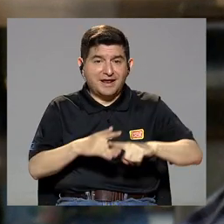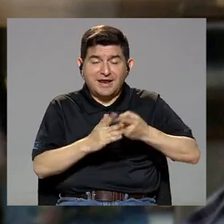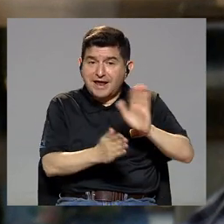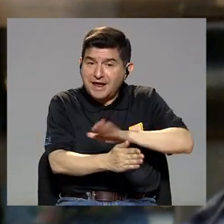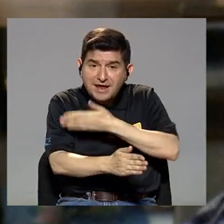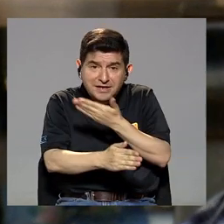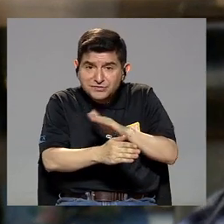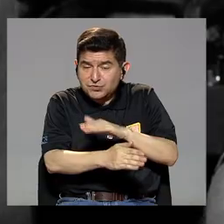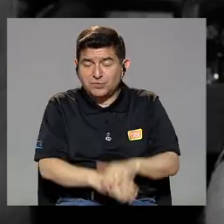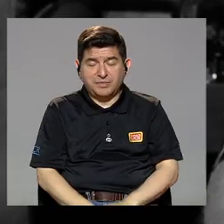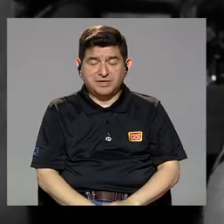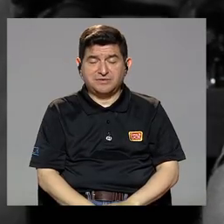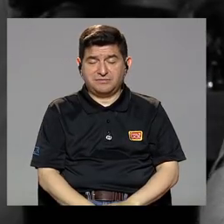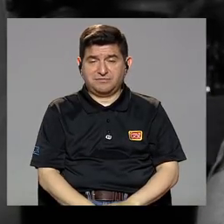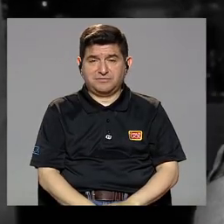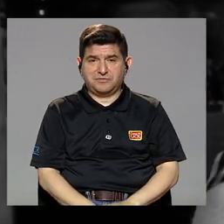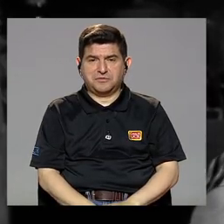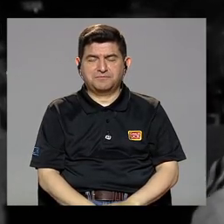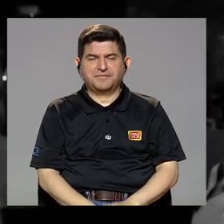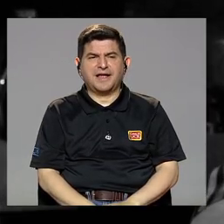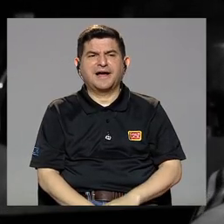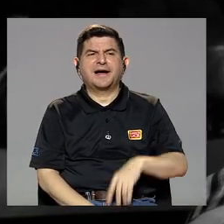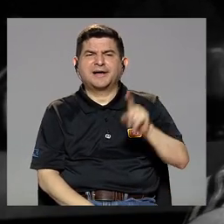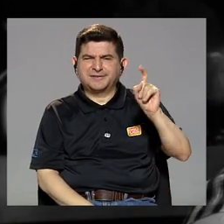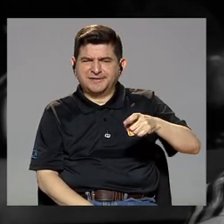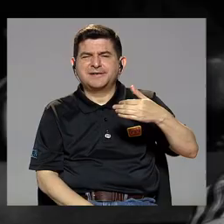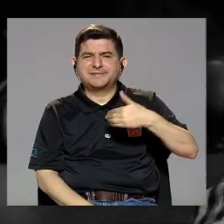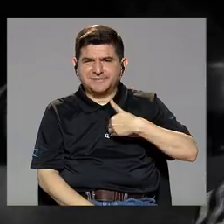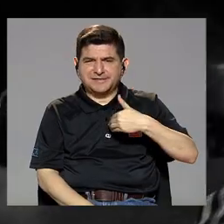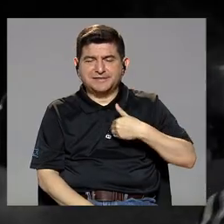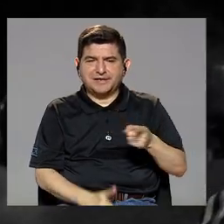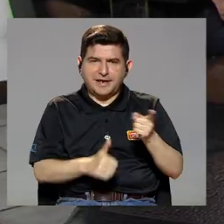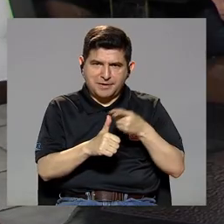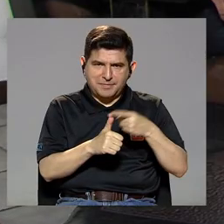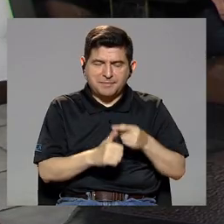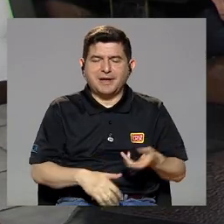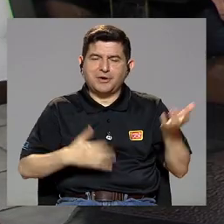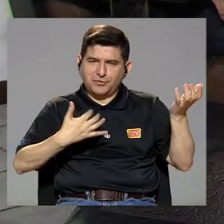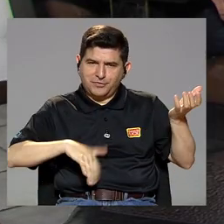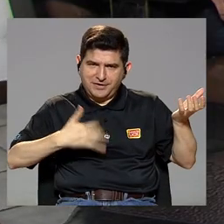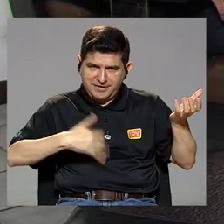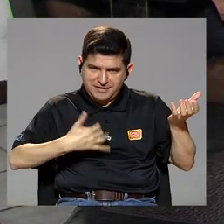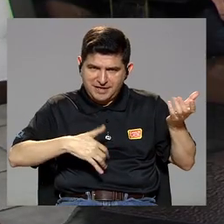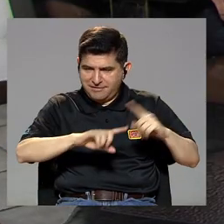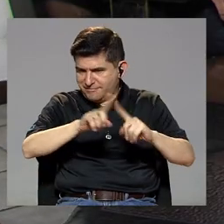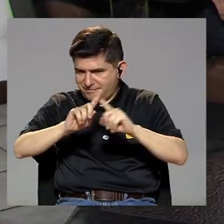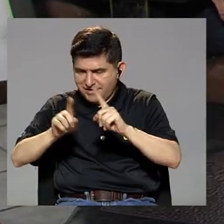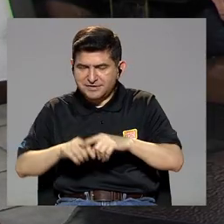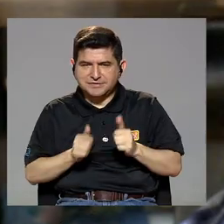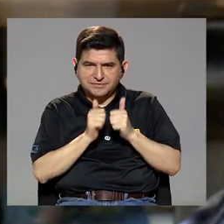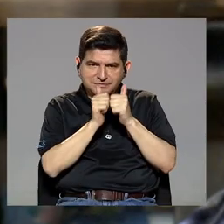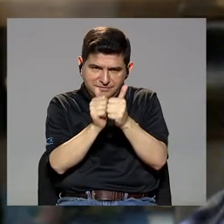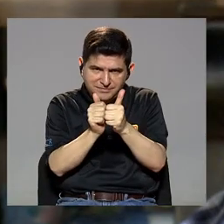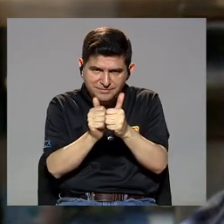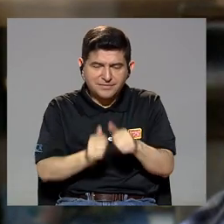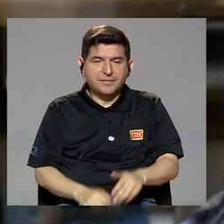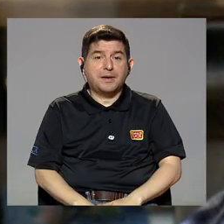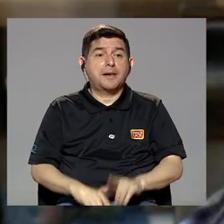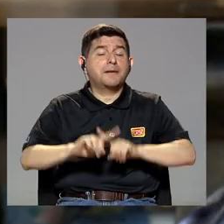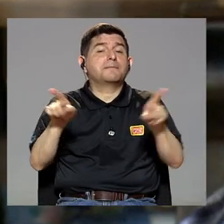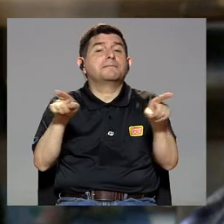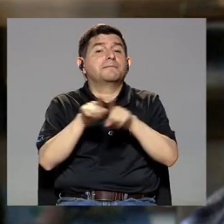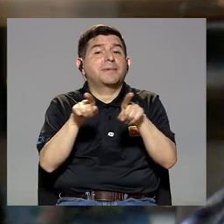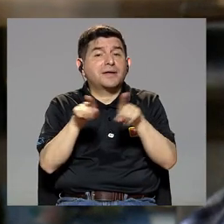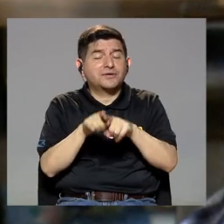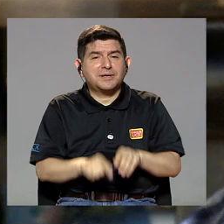se acompañaba solo entonces había que tener pues primero unas guitarras para que acompañara algunos pero también